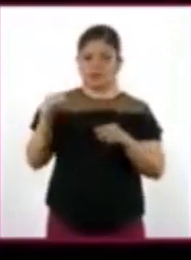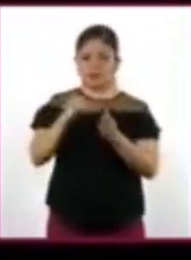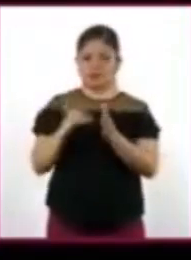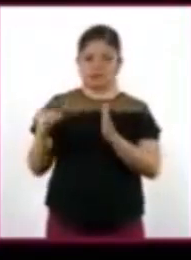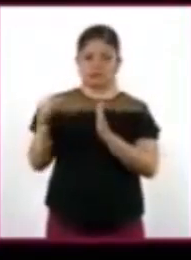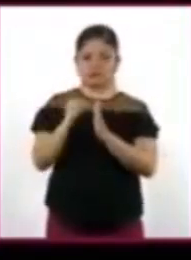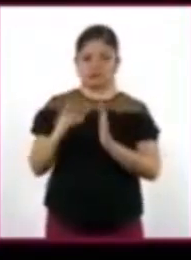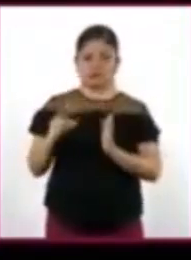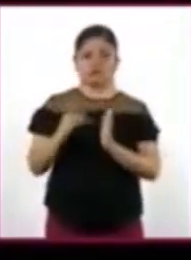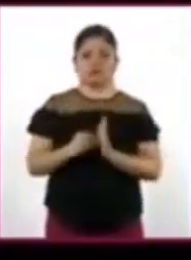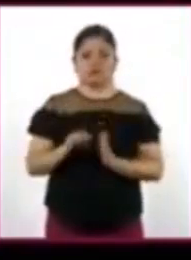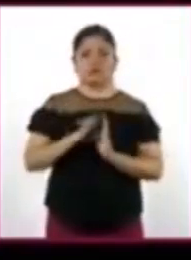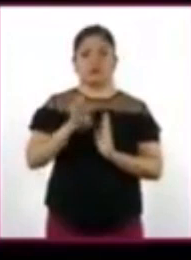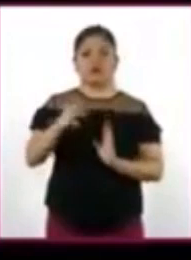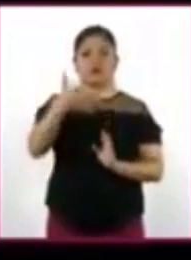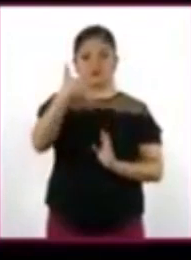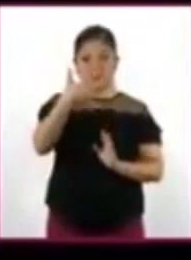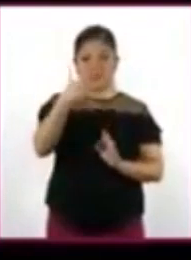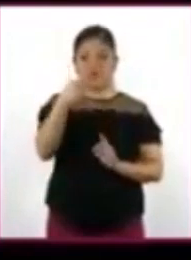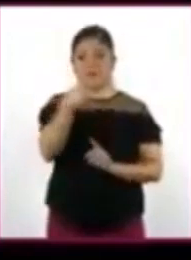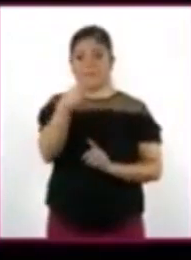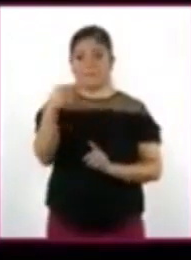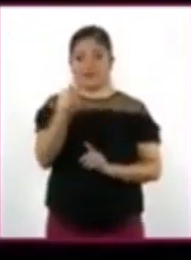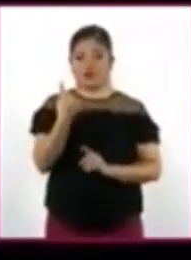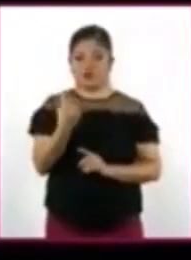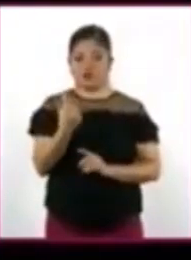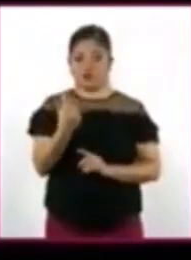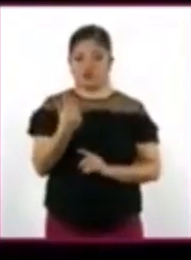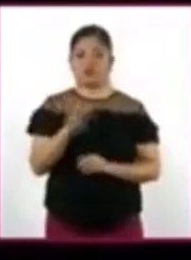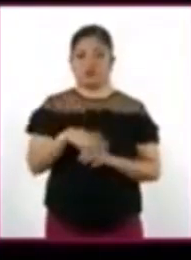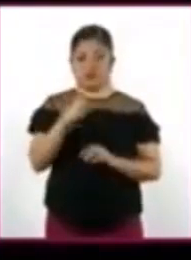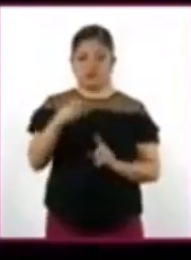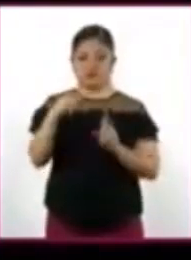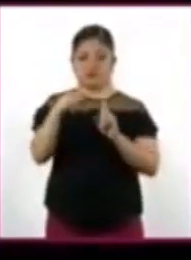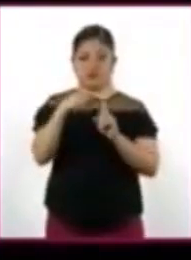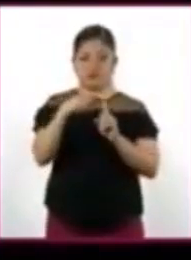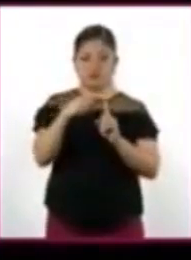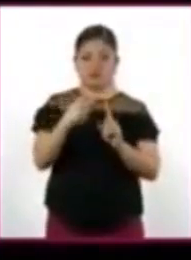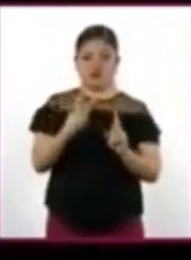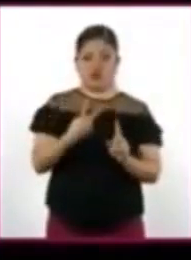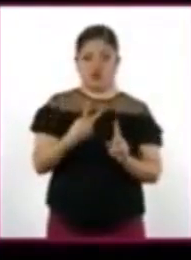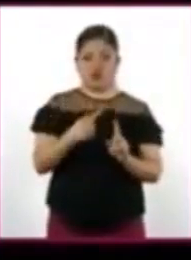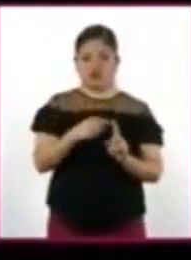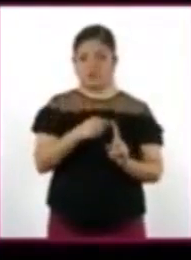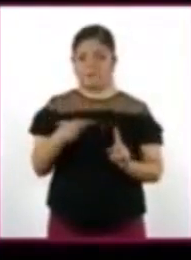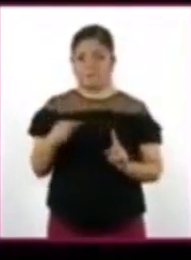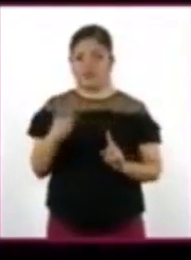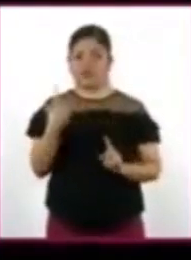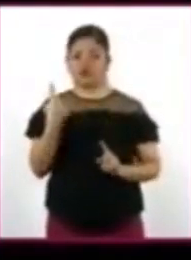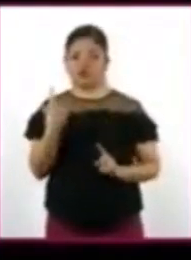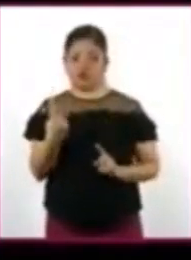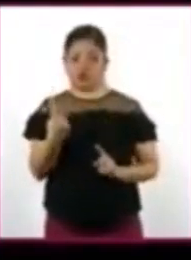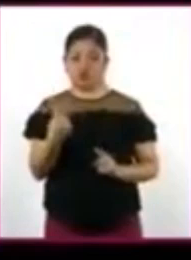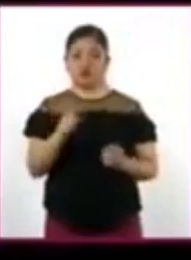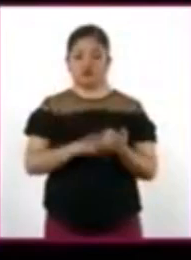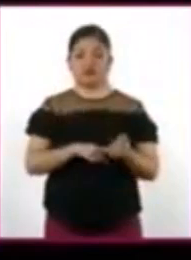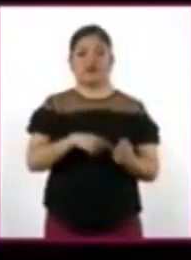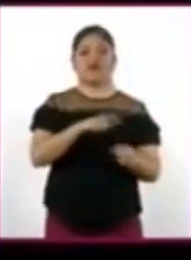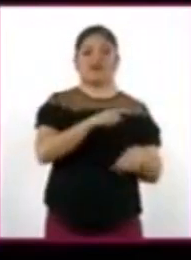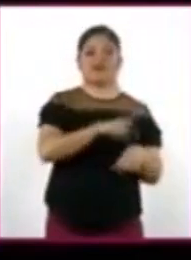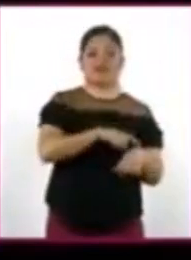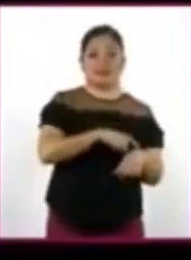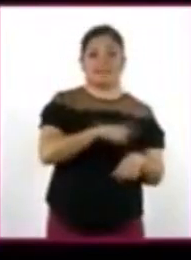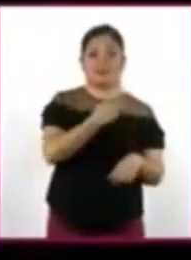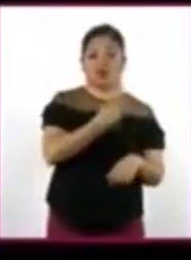que hay entre 5 menos 1. Entonces vamos a dividir. Abajo me queda 2 menos 1, estoy comparando el tiempo 2 con el tiempo